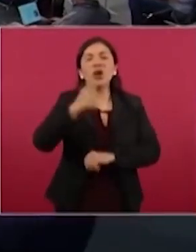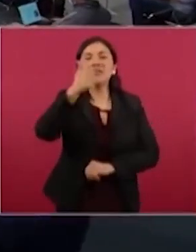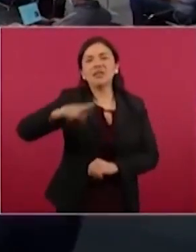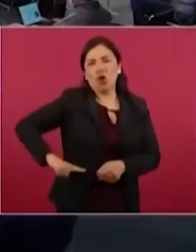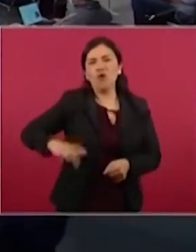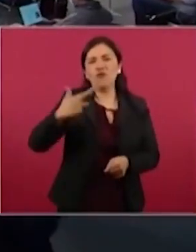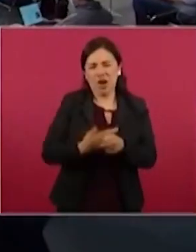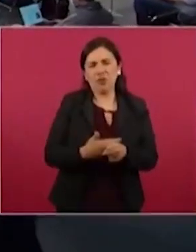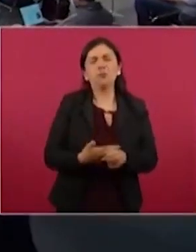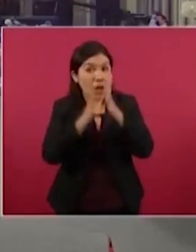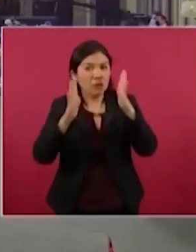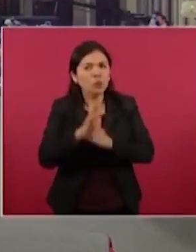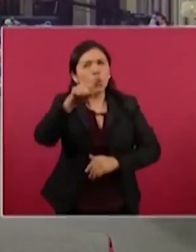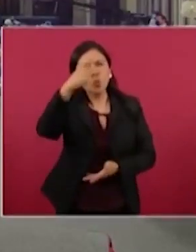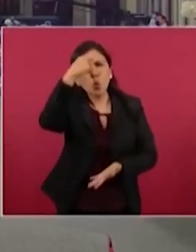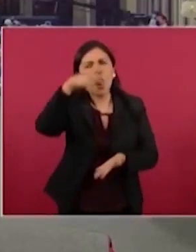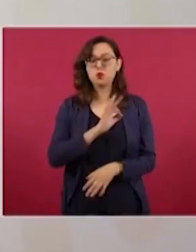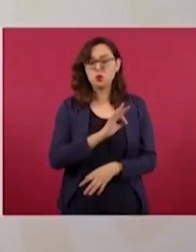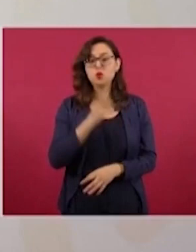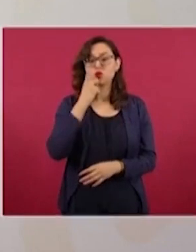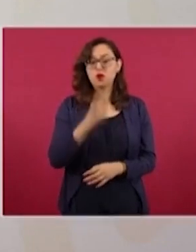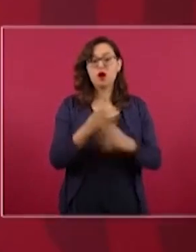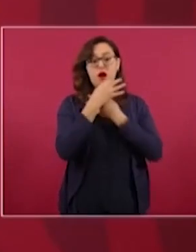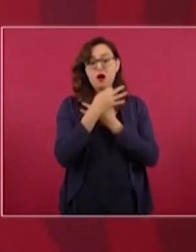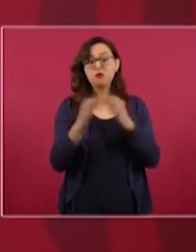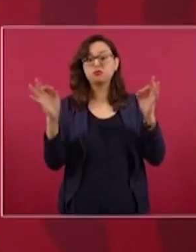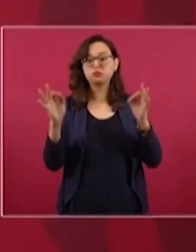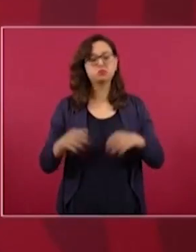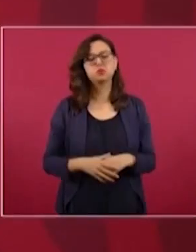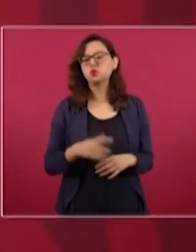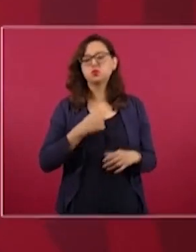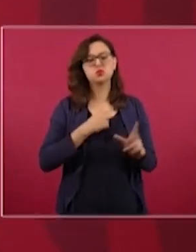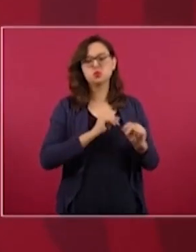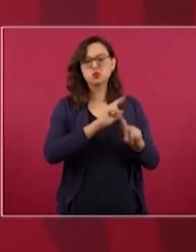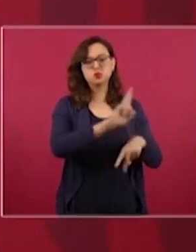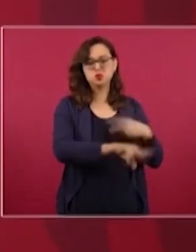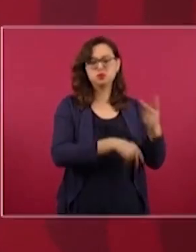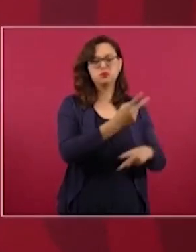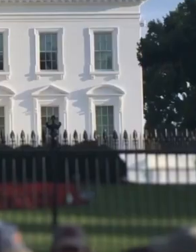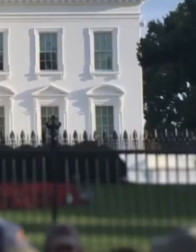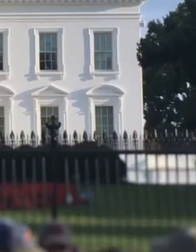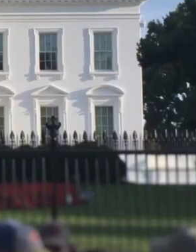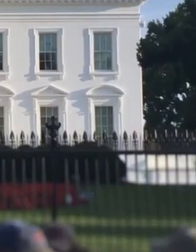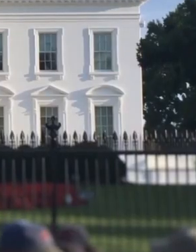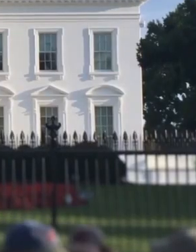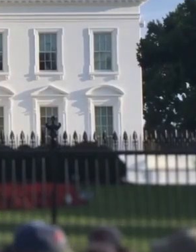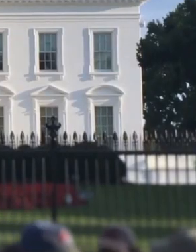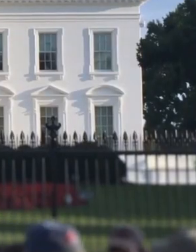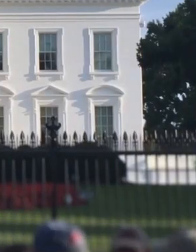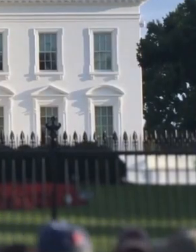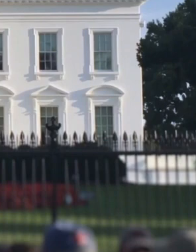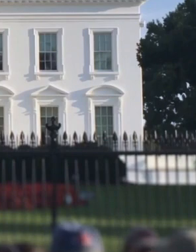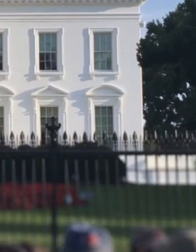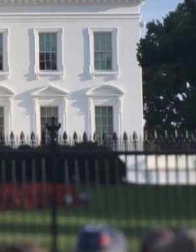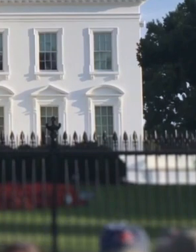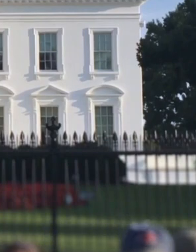el presidente de mexico cumplió su palabra que no voy a asistir a la cumbre a pesar de los esfuerzos de la